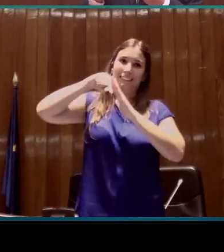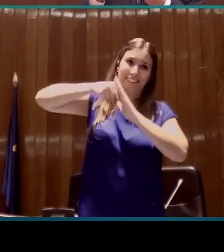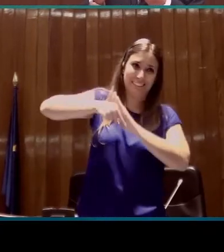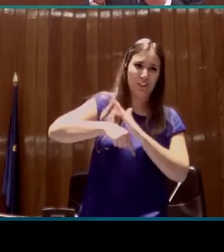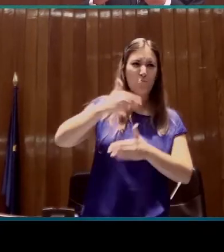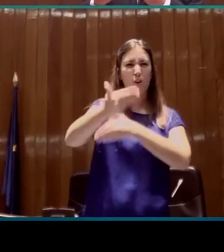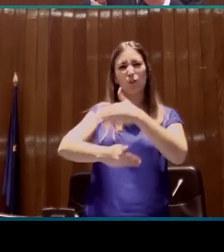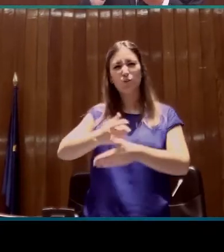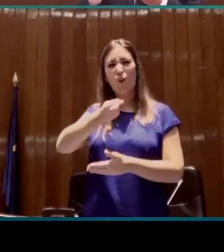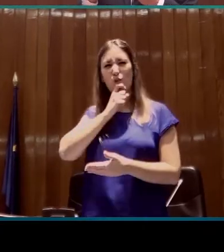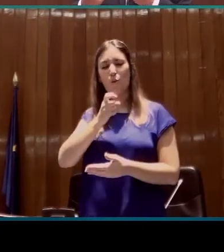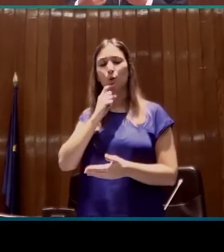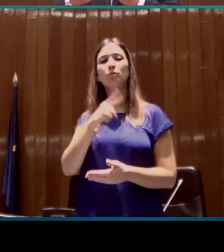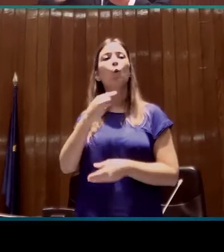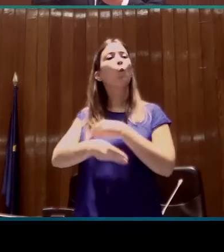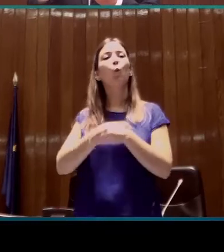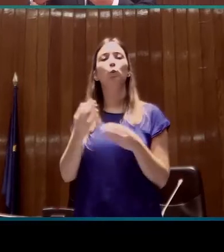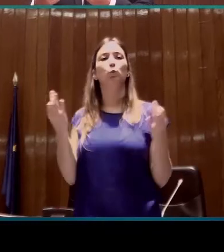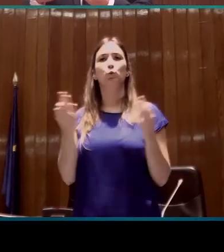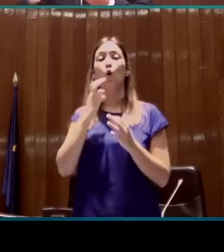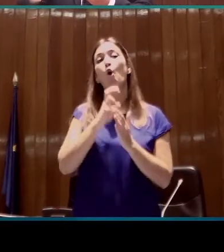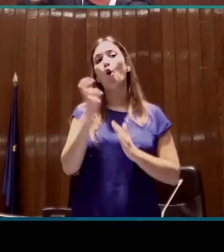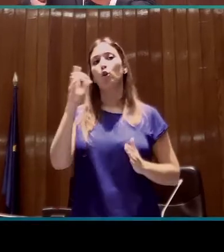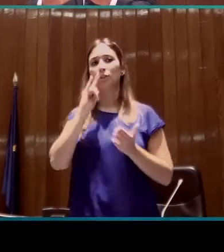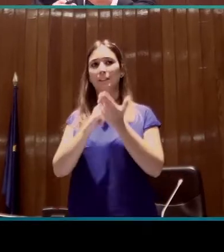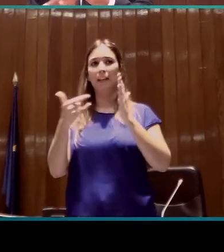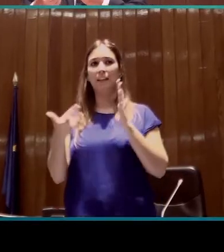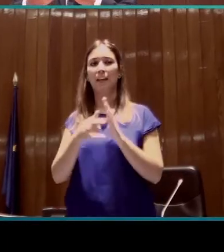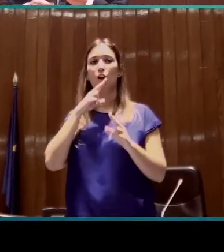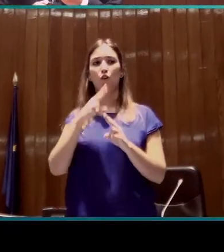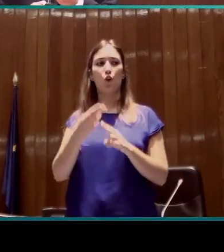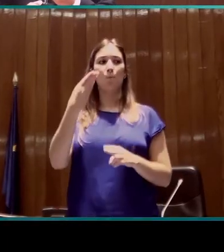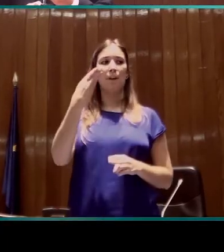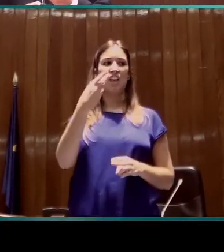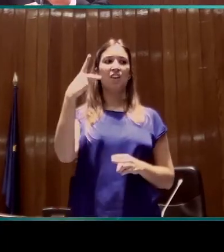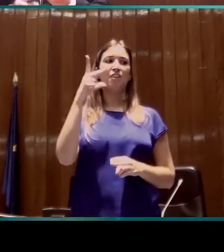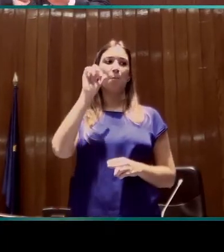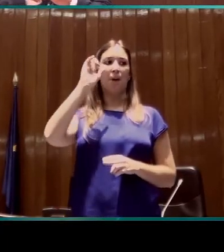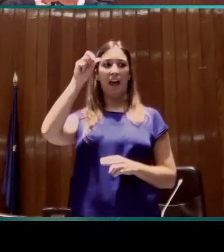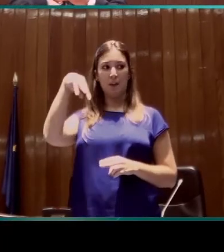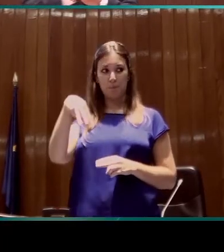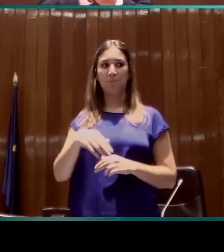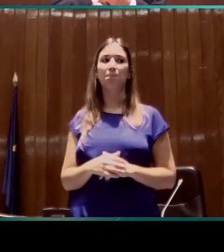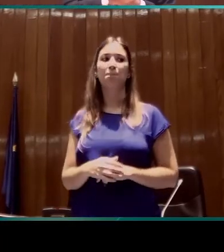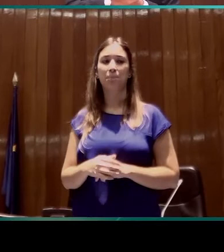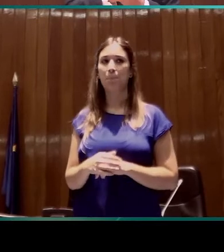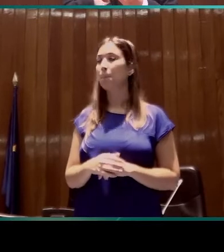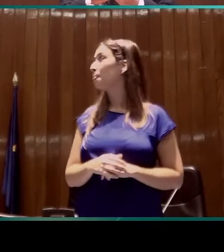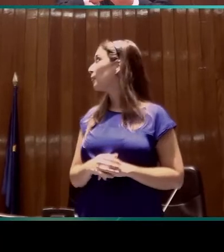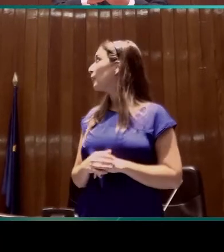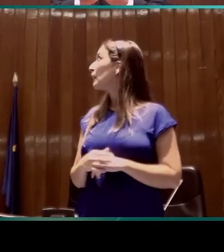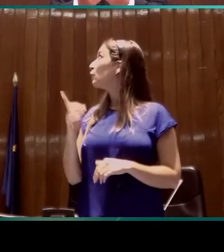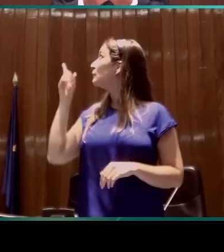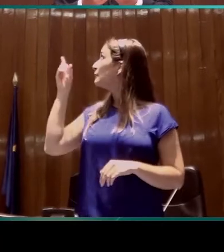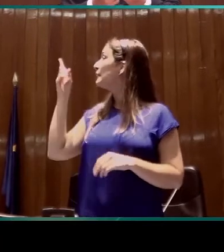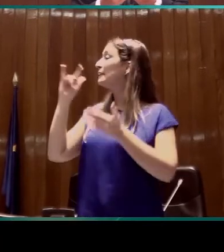que hicimos es utilizar otra técnica, que es la técnica de priming, que ahora les comento. Porque antes ustedes pueden decir,